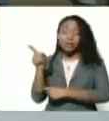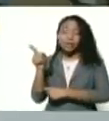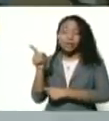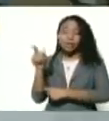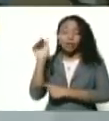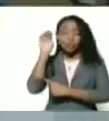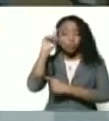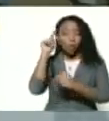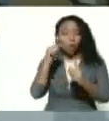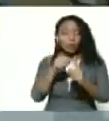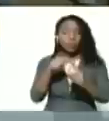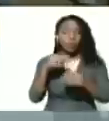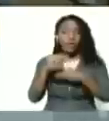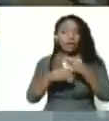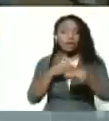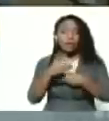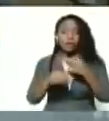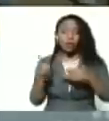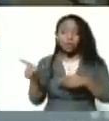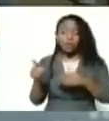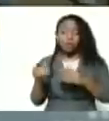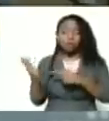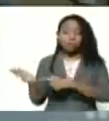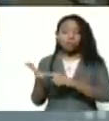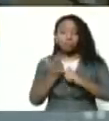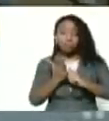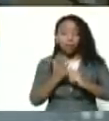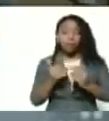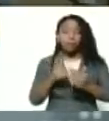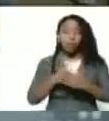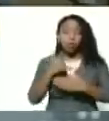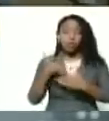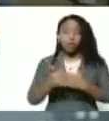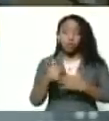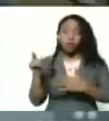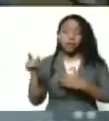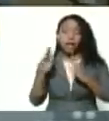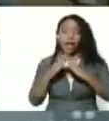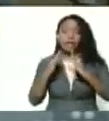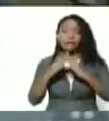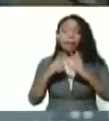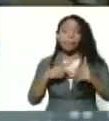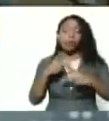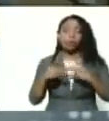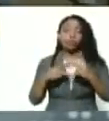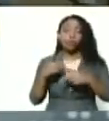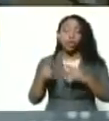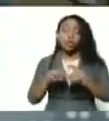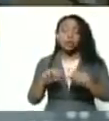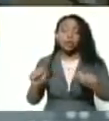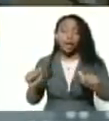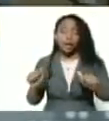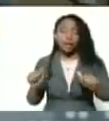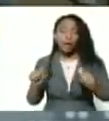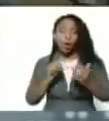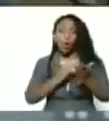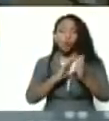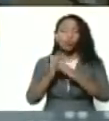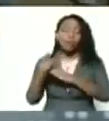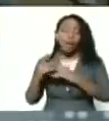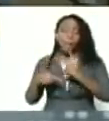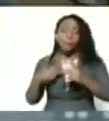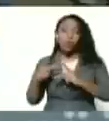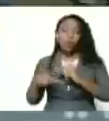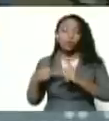están planteando. Si es mi planteamiento, ¿ah? Hogares productivos, tierras productivas, comunidades